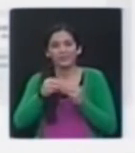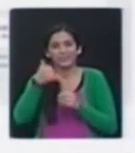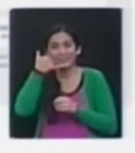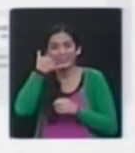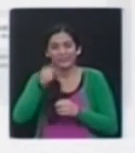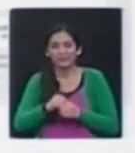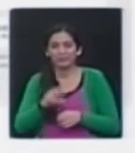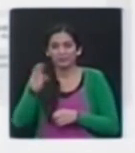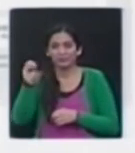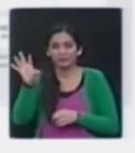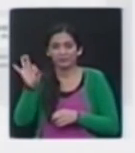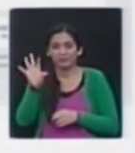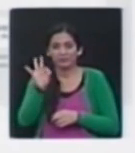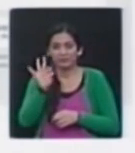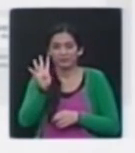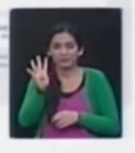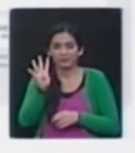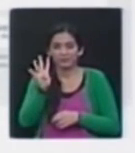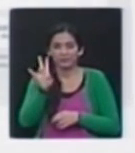telefónicos